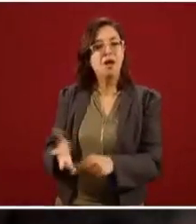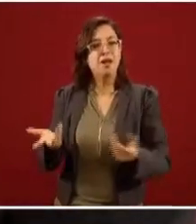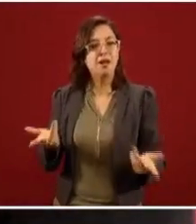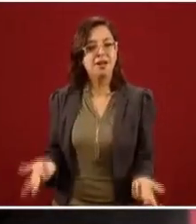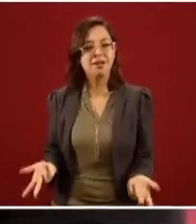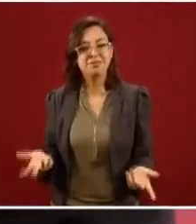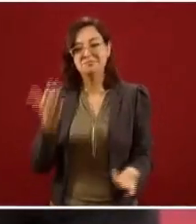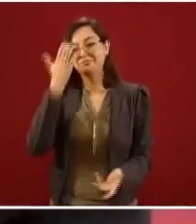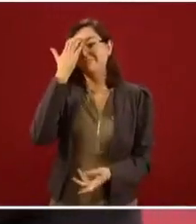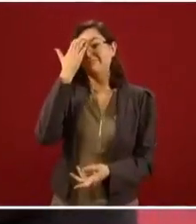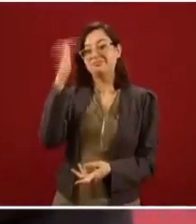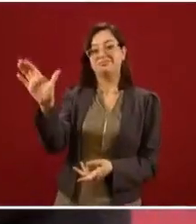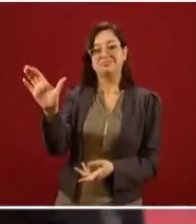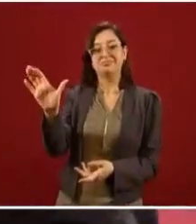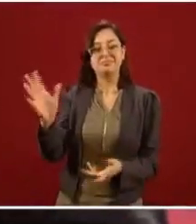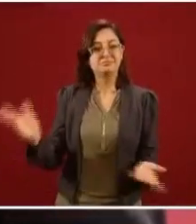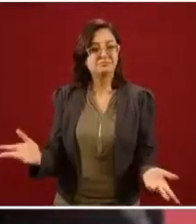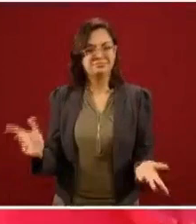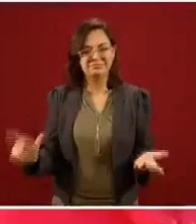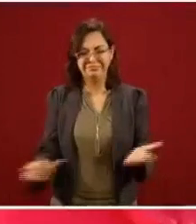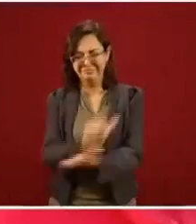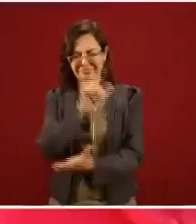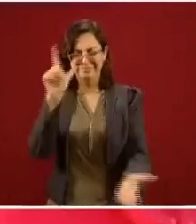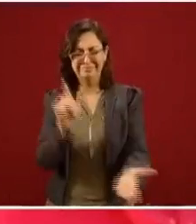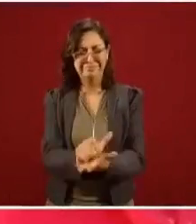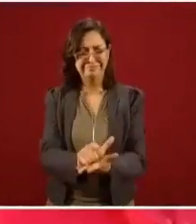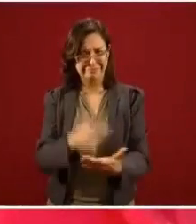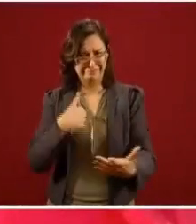Entonces, no tiene nada que ver con nosotros.